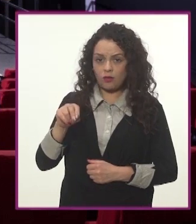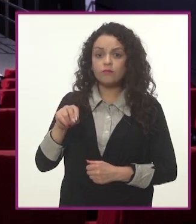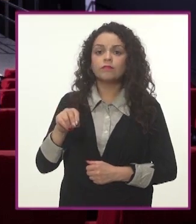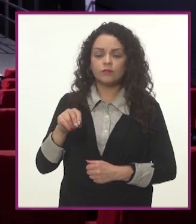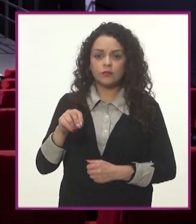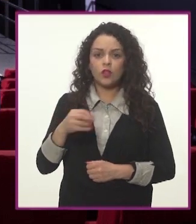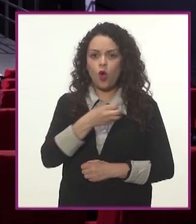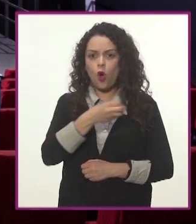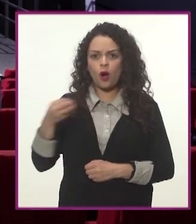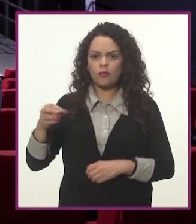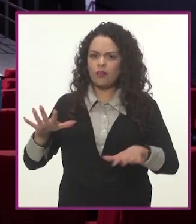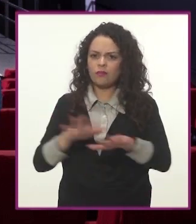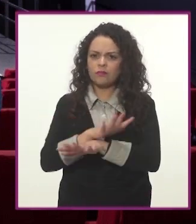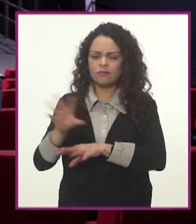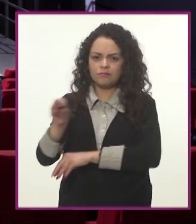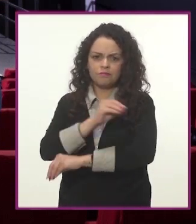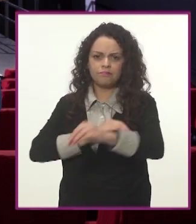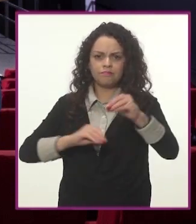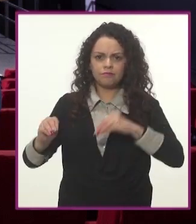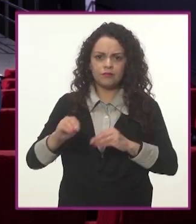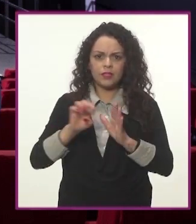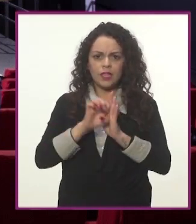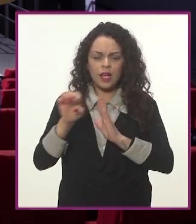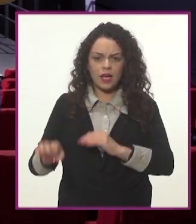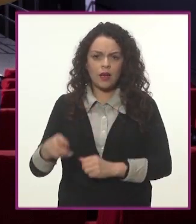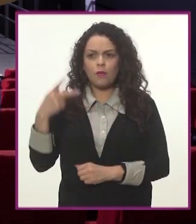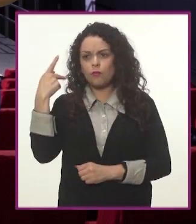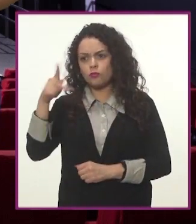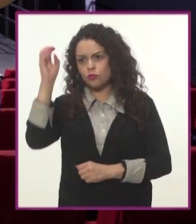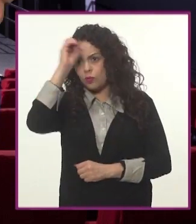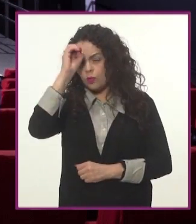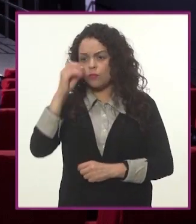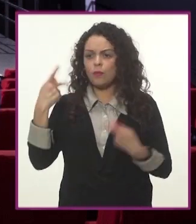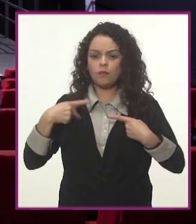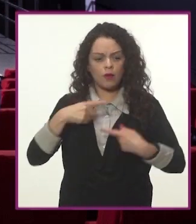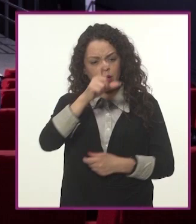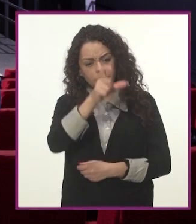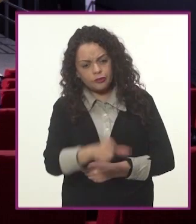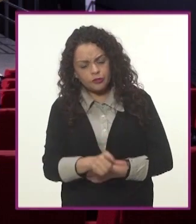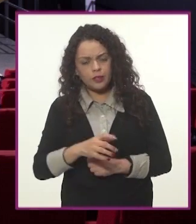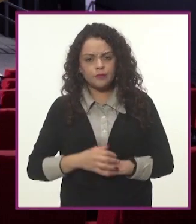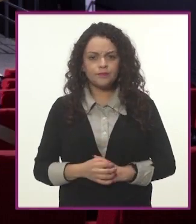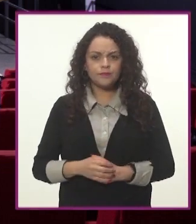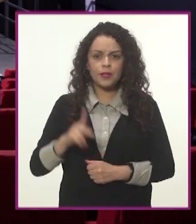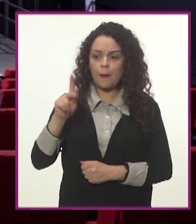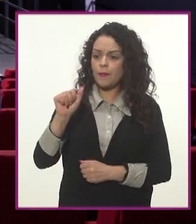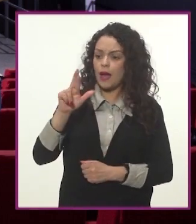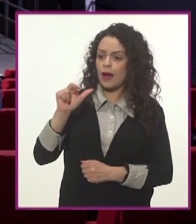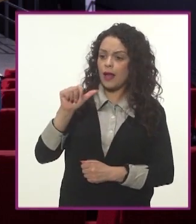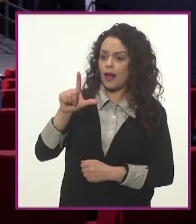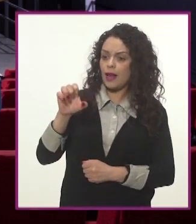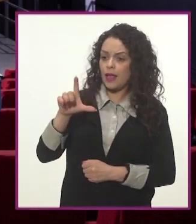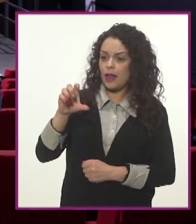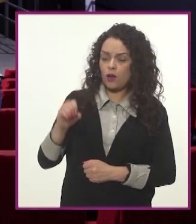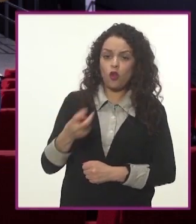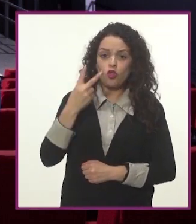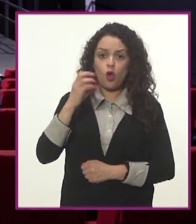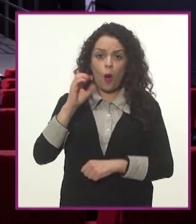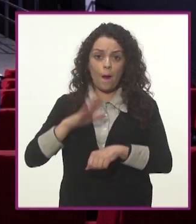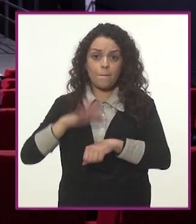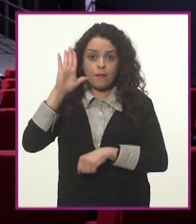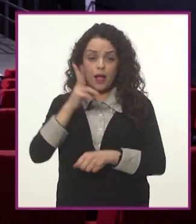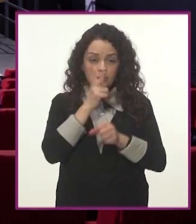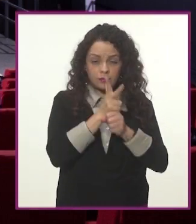es alterado, por ejemplo, por el punto de vista de un personaje. En el montaje paralelo, dos o más escenas que suceden